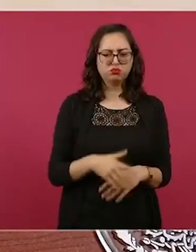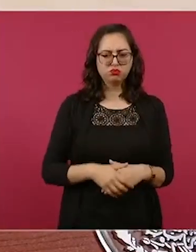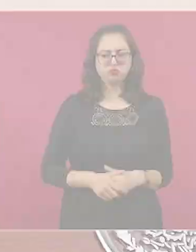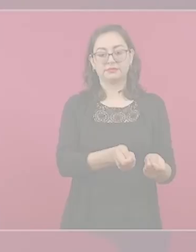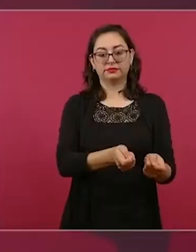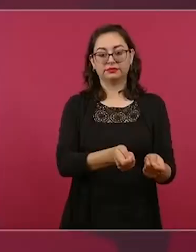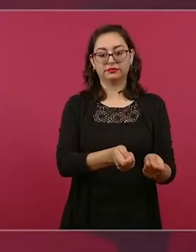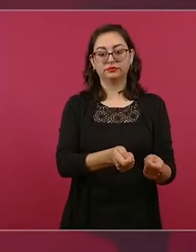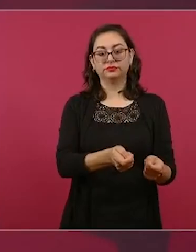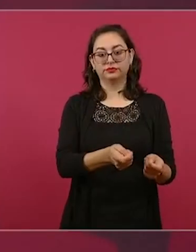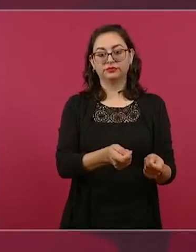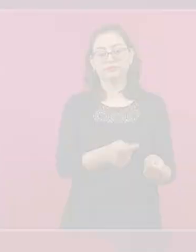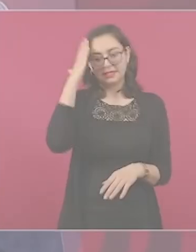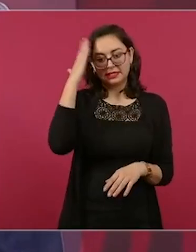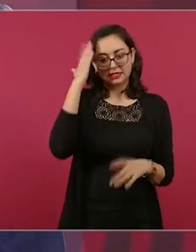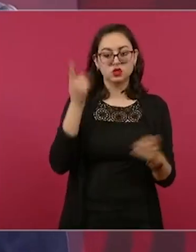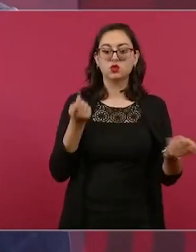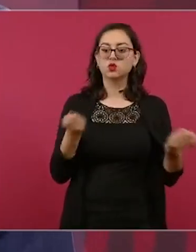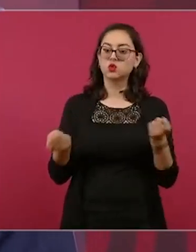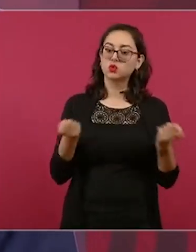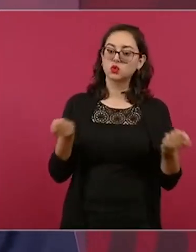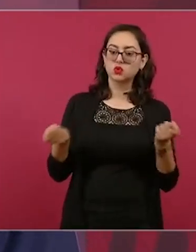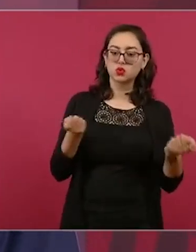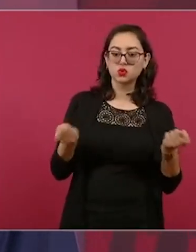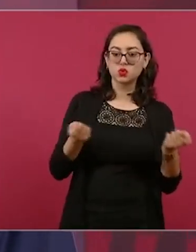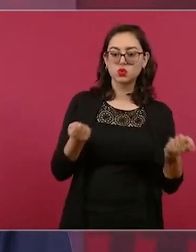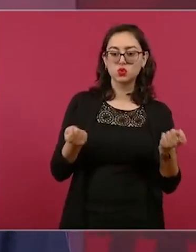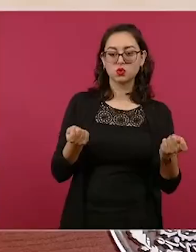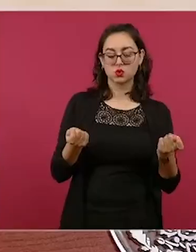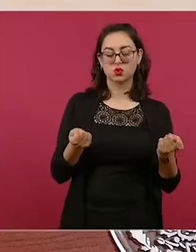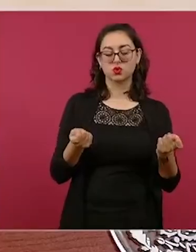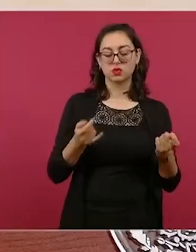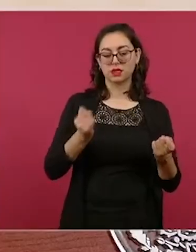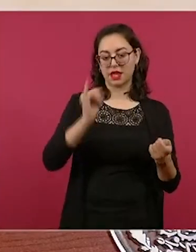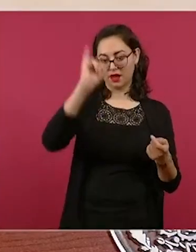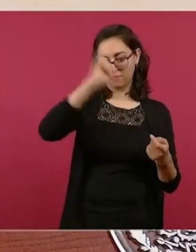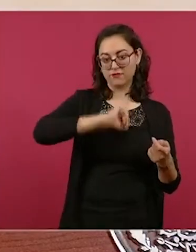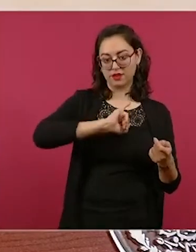el acuerdo. Claudio Hijo, y ya se convirtió en el jefe